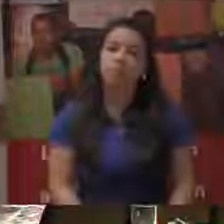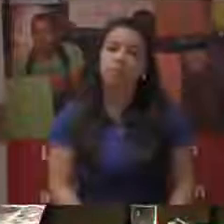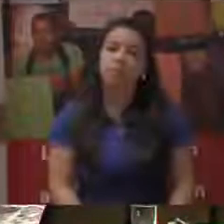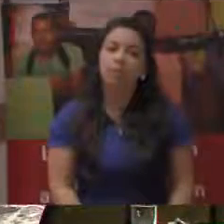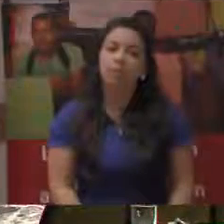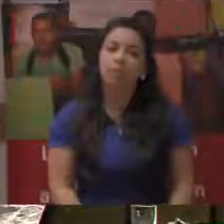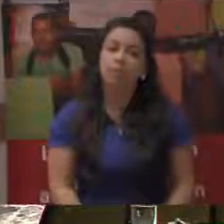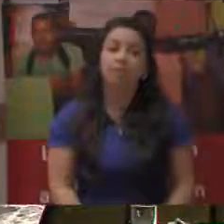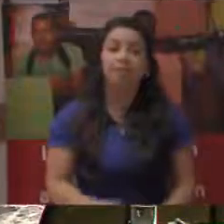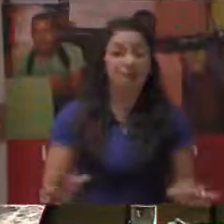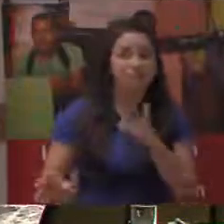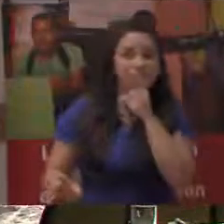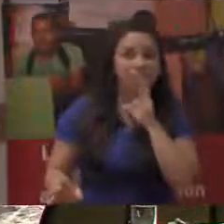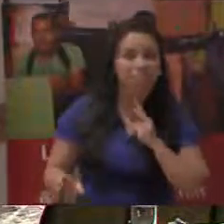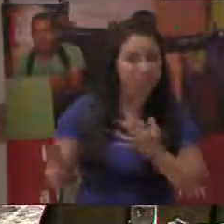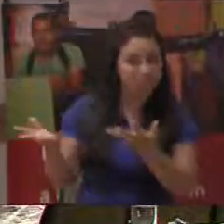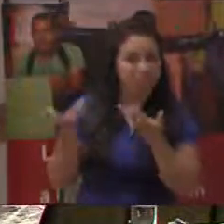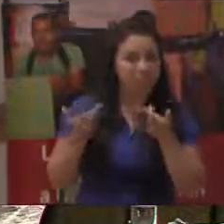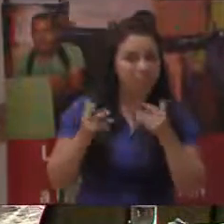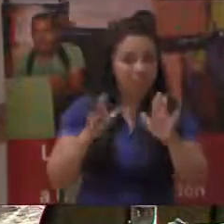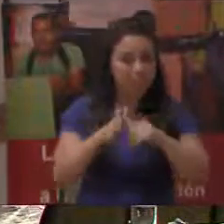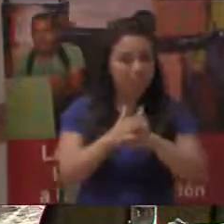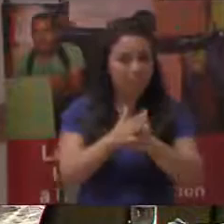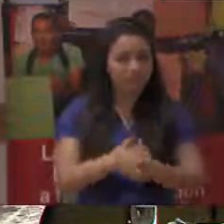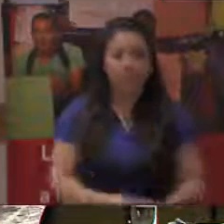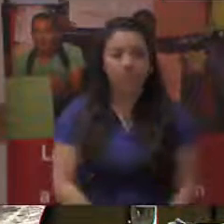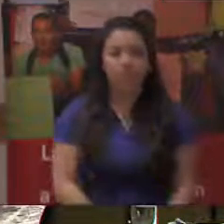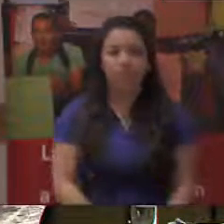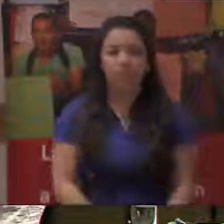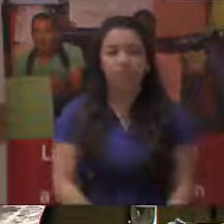Y ya nos van a dar los resultados.